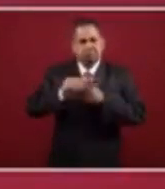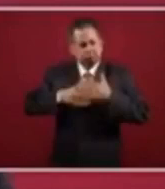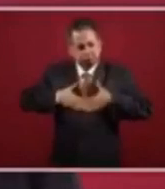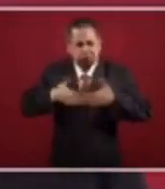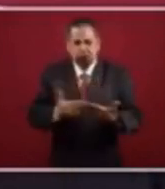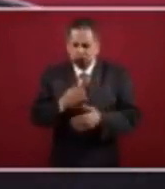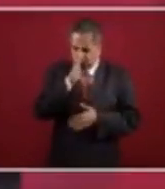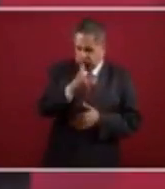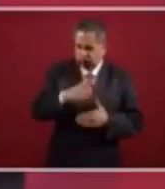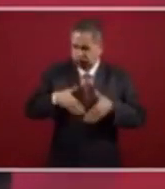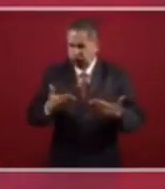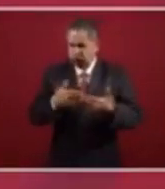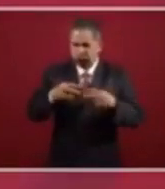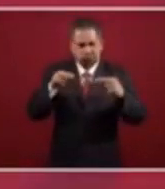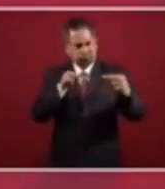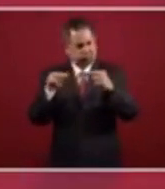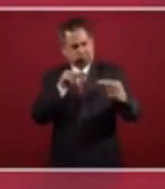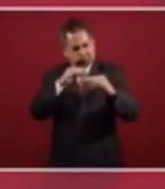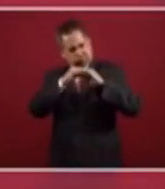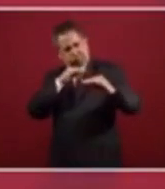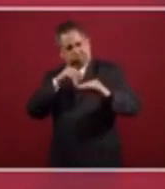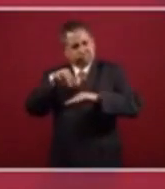franqueza, aunque estemos en el altiplano,